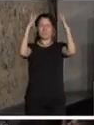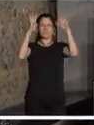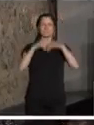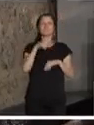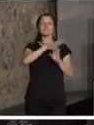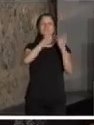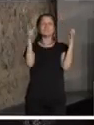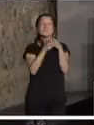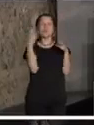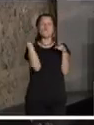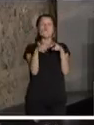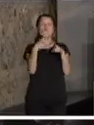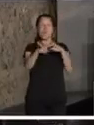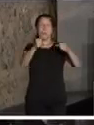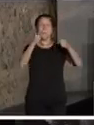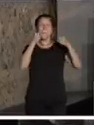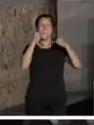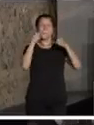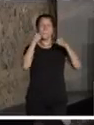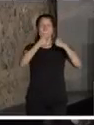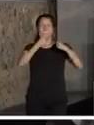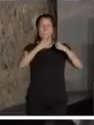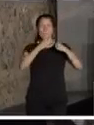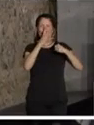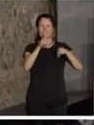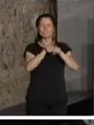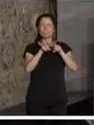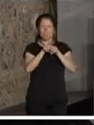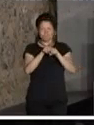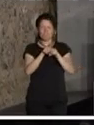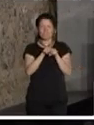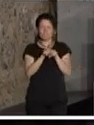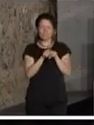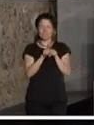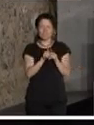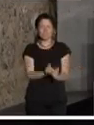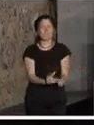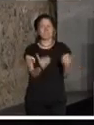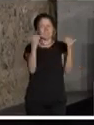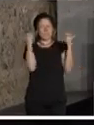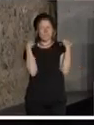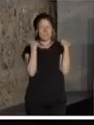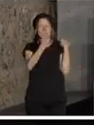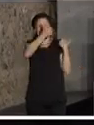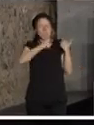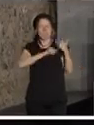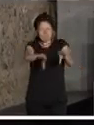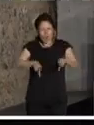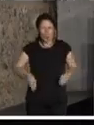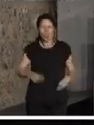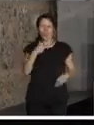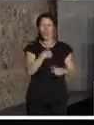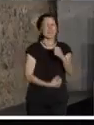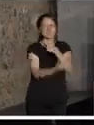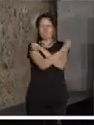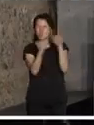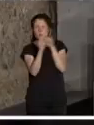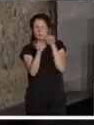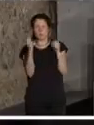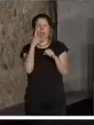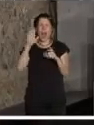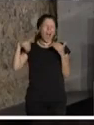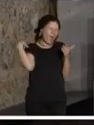Esta es la fuerza política dispuesta a asumir el coste político de plantear lo que todo el mundo dice que es imposible hasta